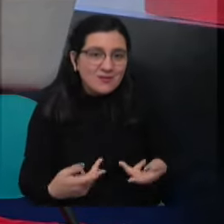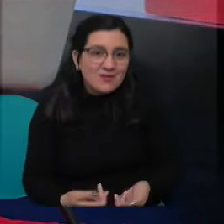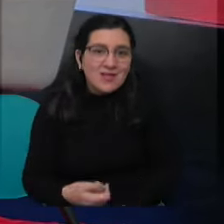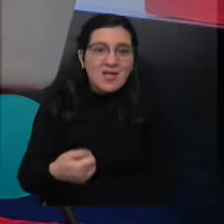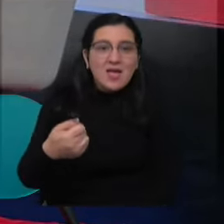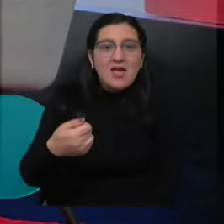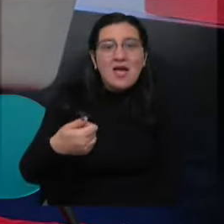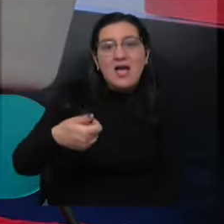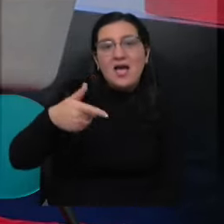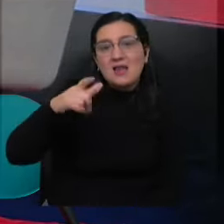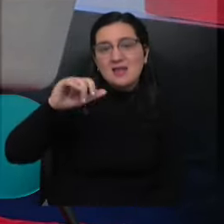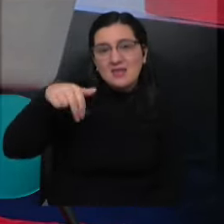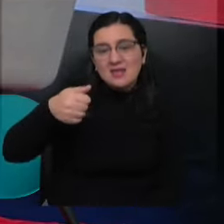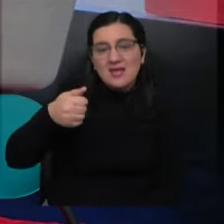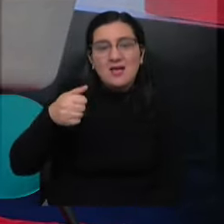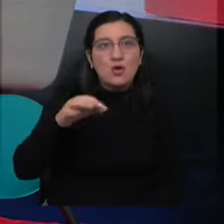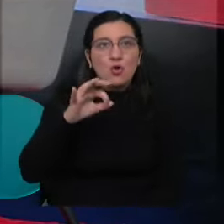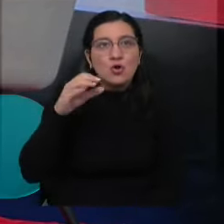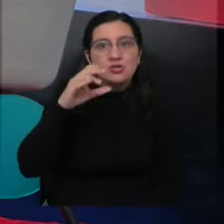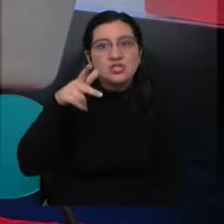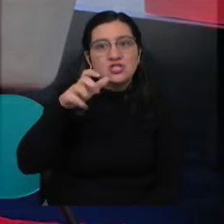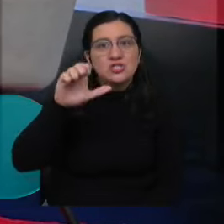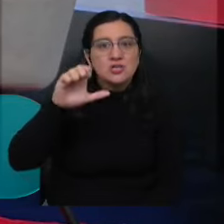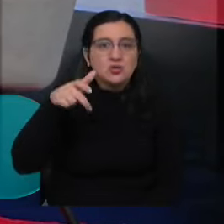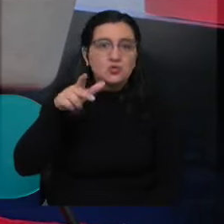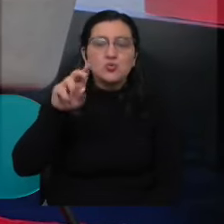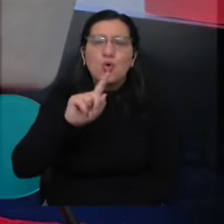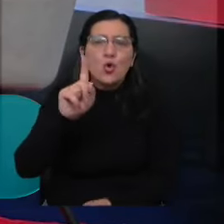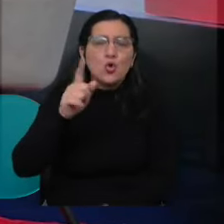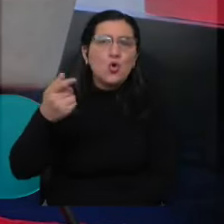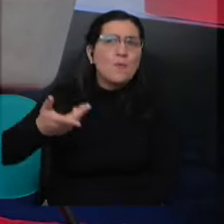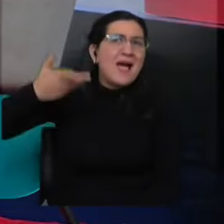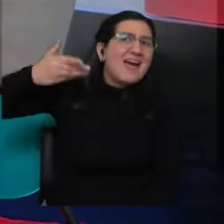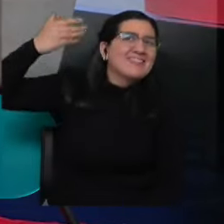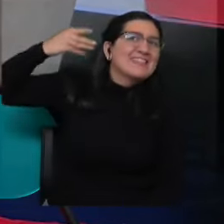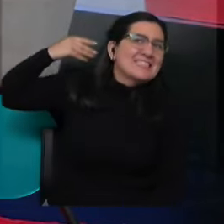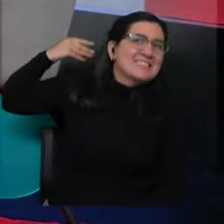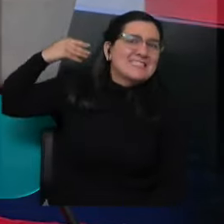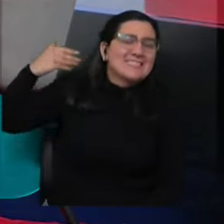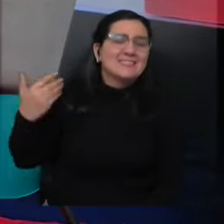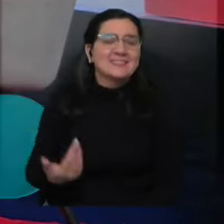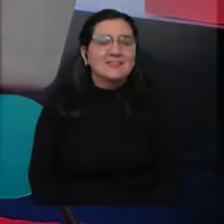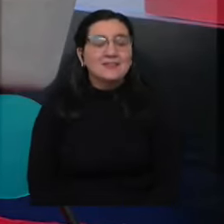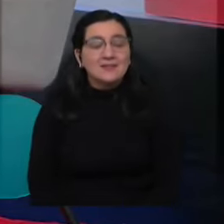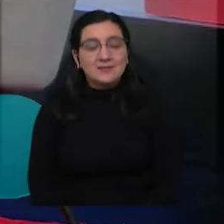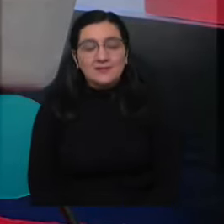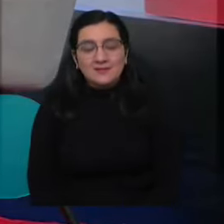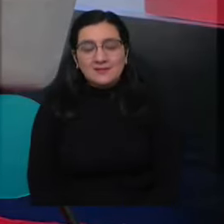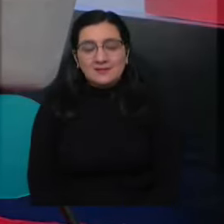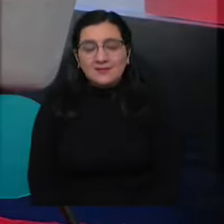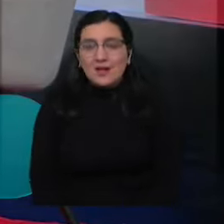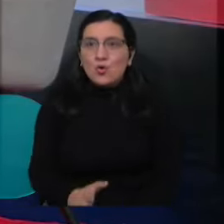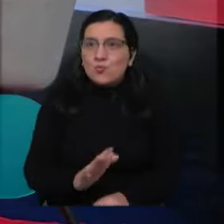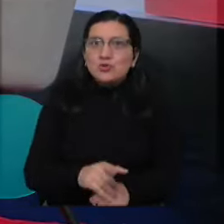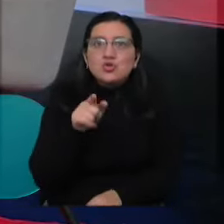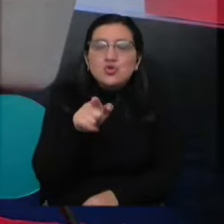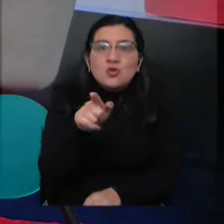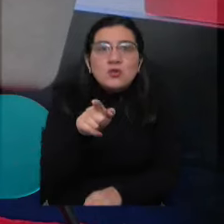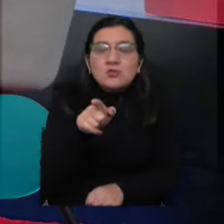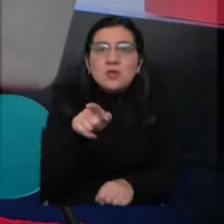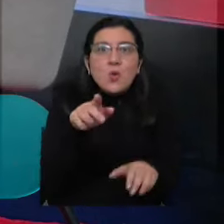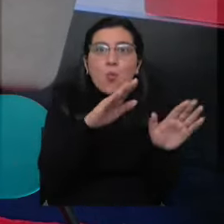capaz no no era estoy hablando más s si ahora me sale el nombre y era como yo quiero ser como